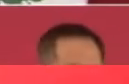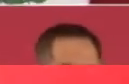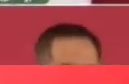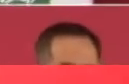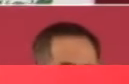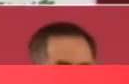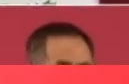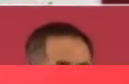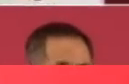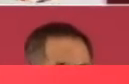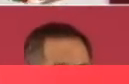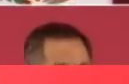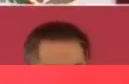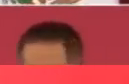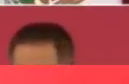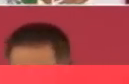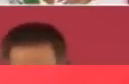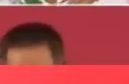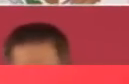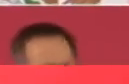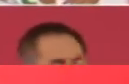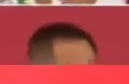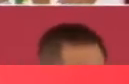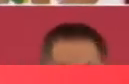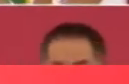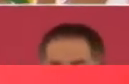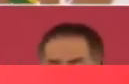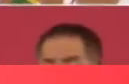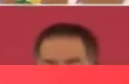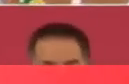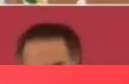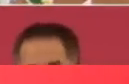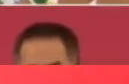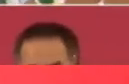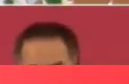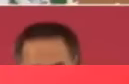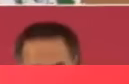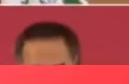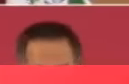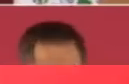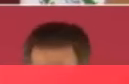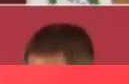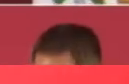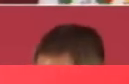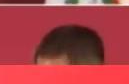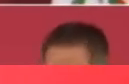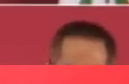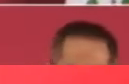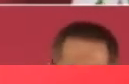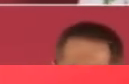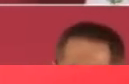sin querer generalizar a quienes tienen un propósito político